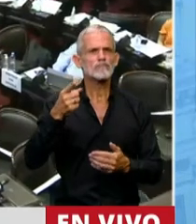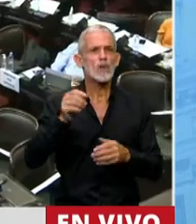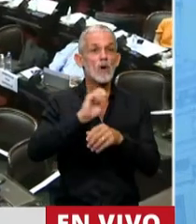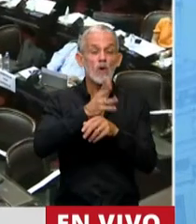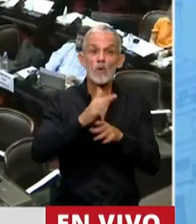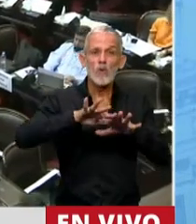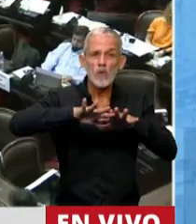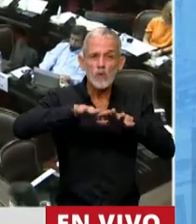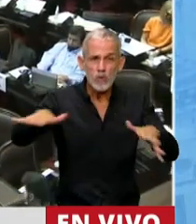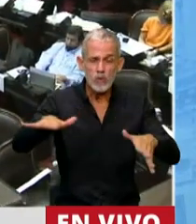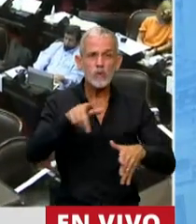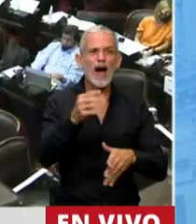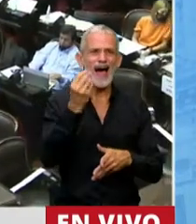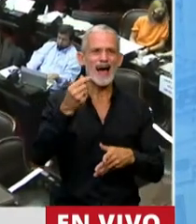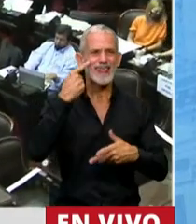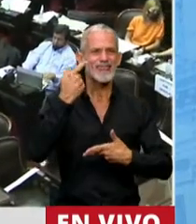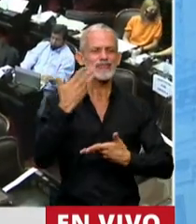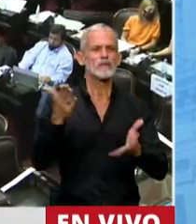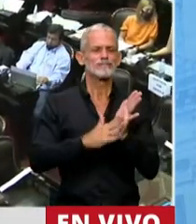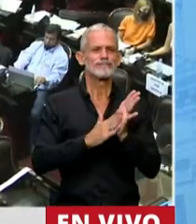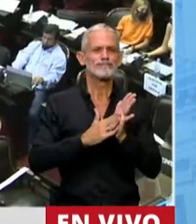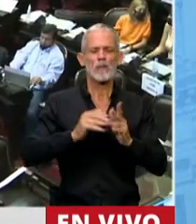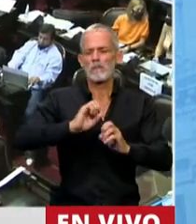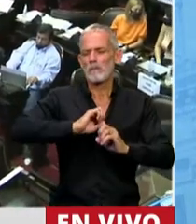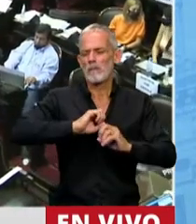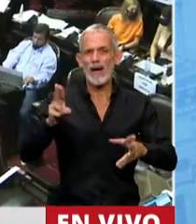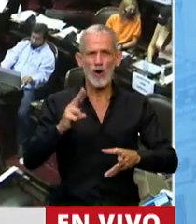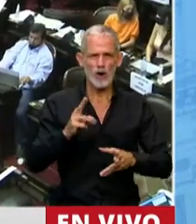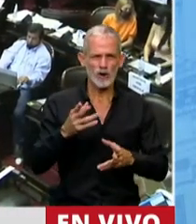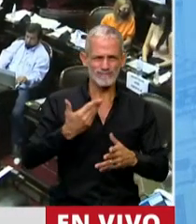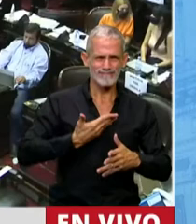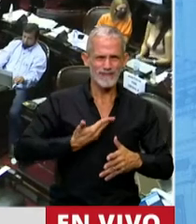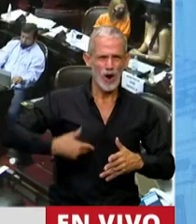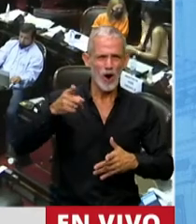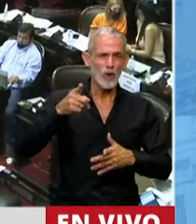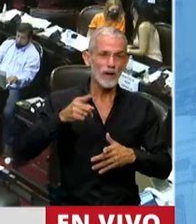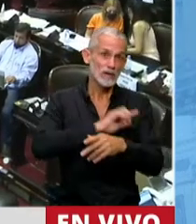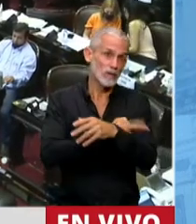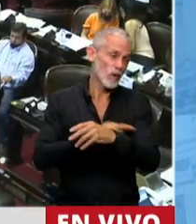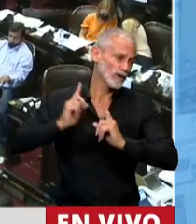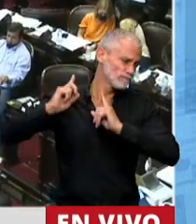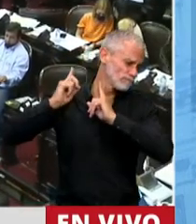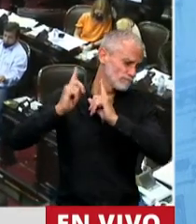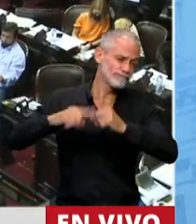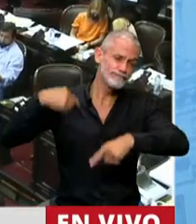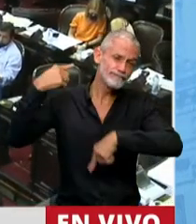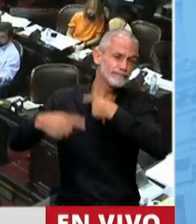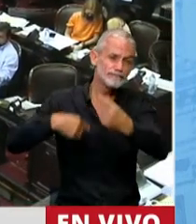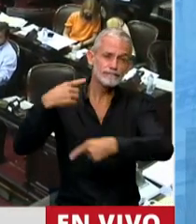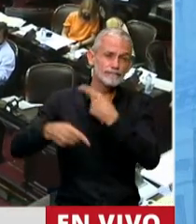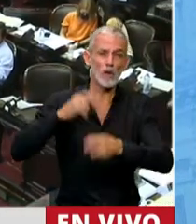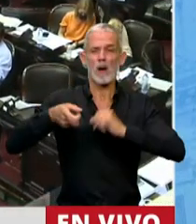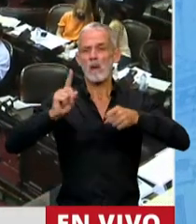pandemia ha demostrado la peor cara de estos gobiernos que se perpetúan en el poder mostrando